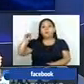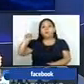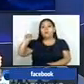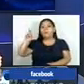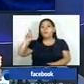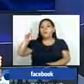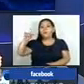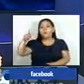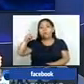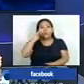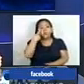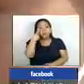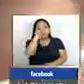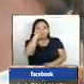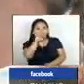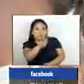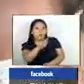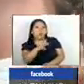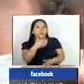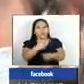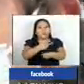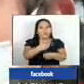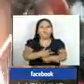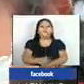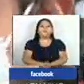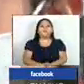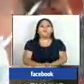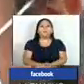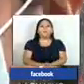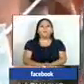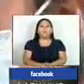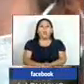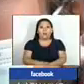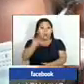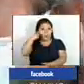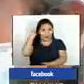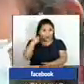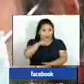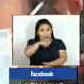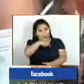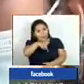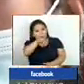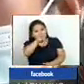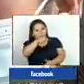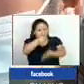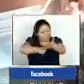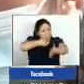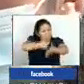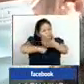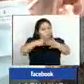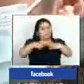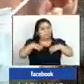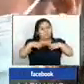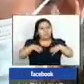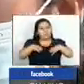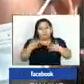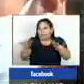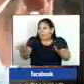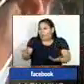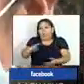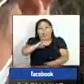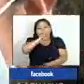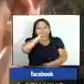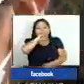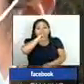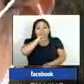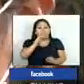guatemalteco imagínate él iba a luchar la vida para salir en este pobrezo